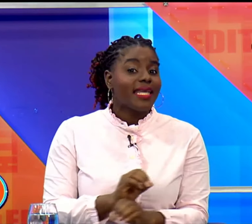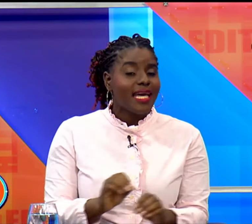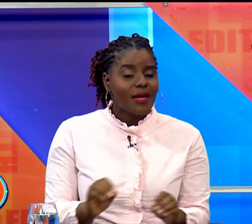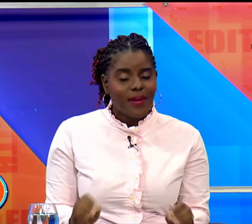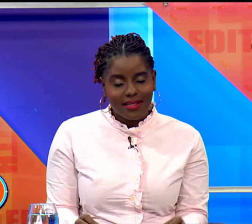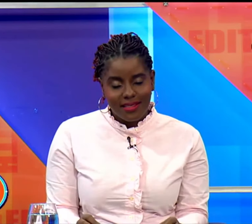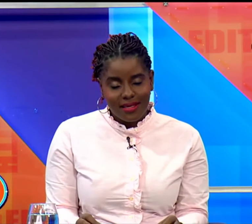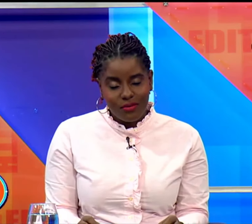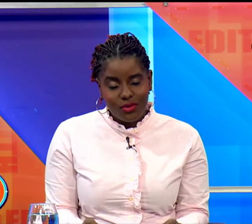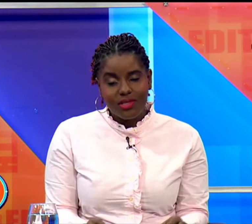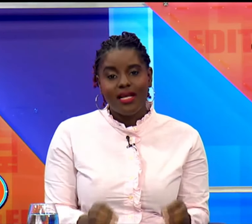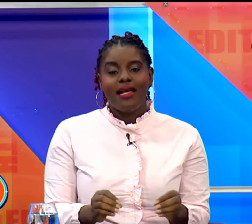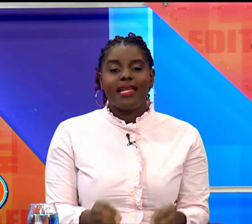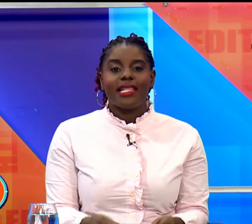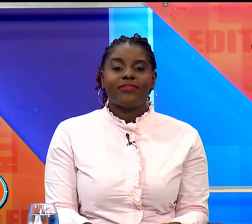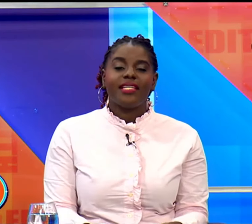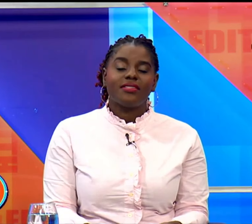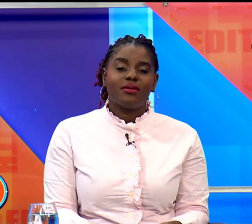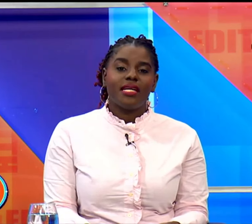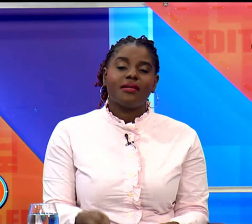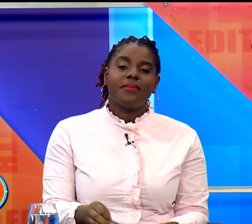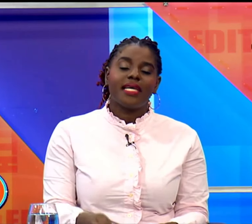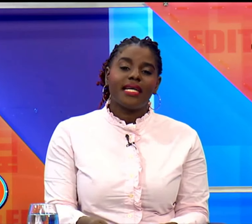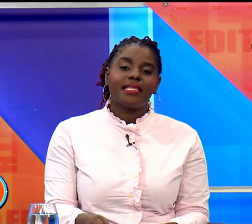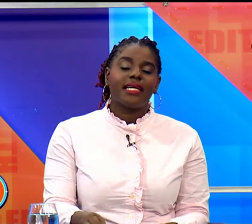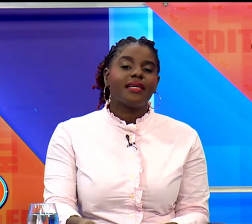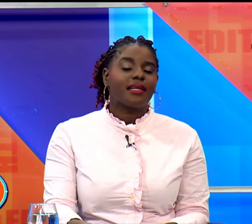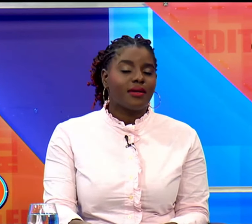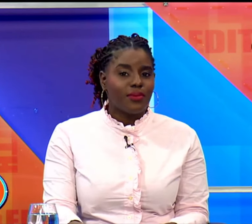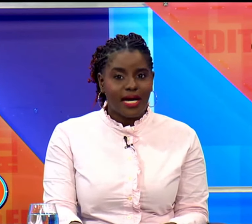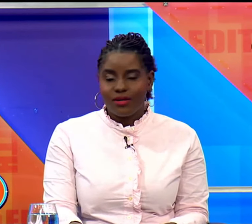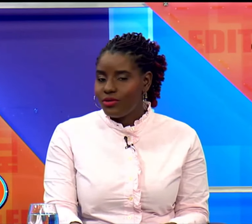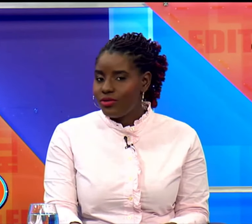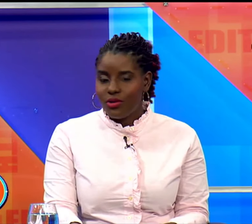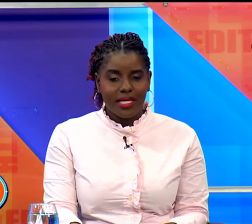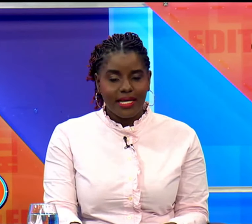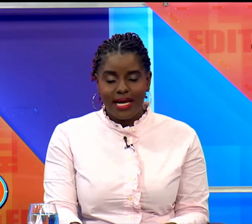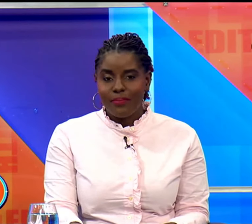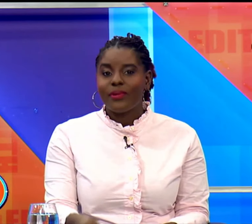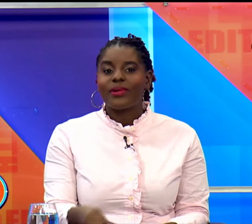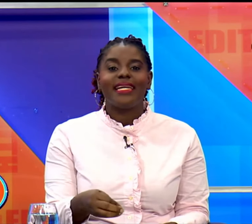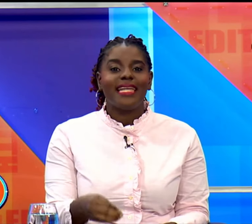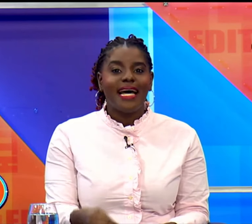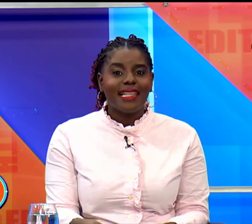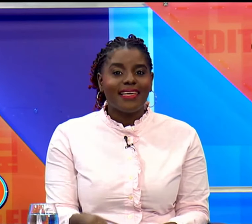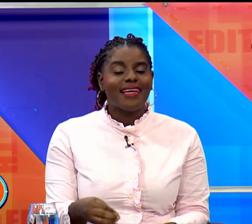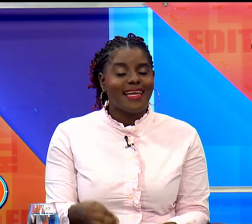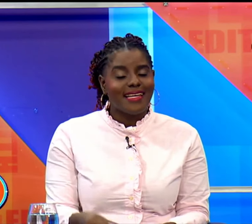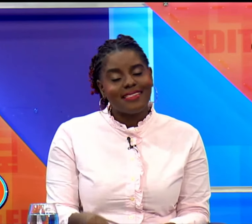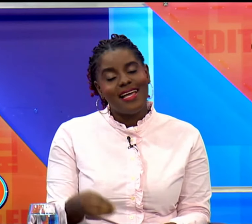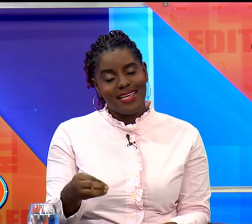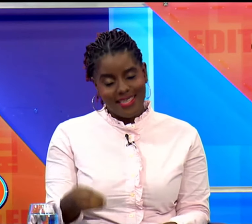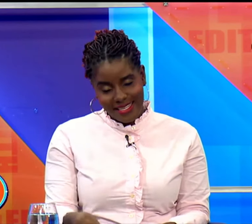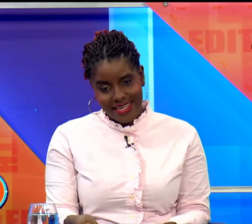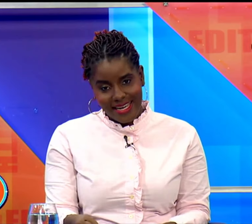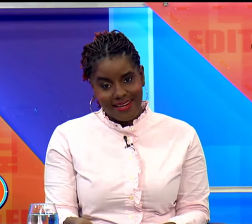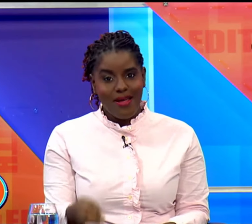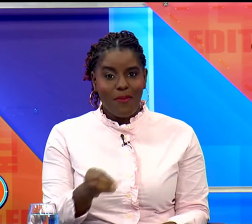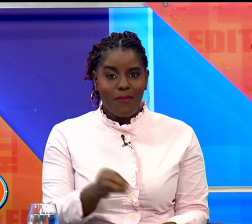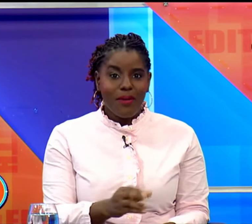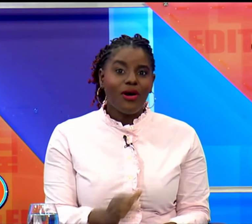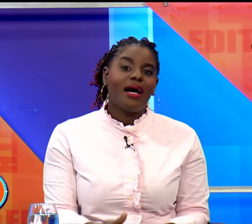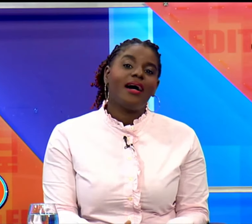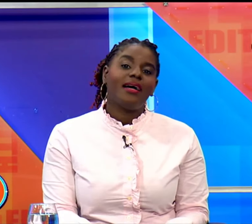en cualquier parte del mundo, la definición es migrante irregular, no ilegal, porque nadie es